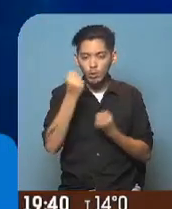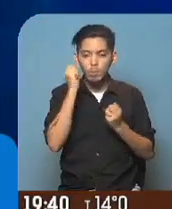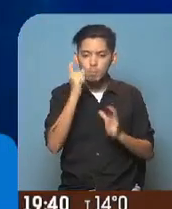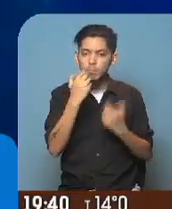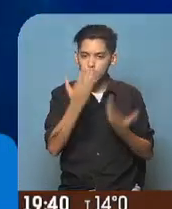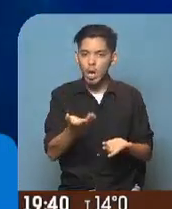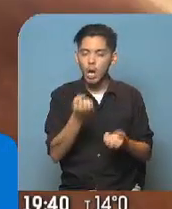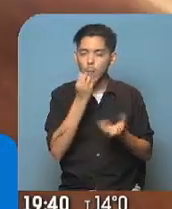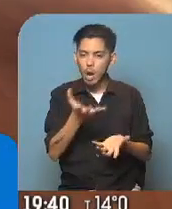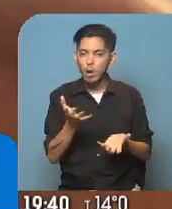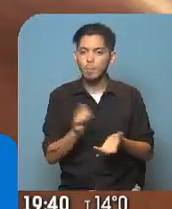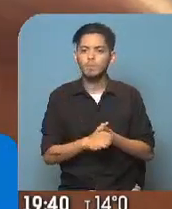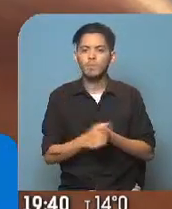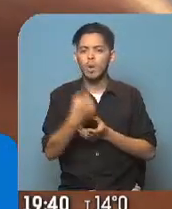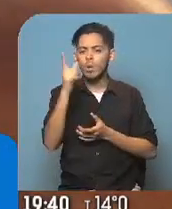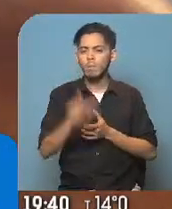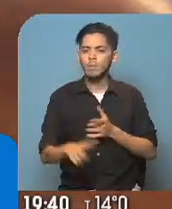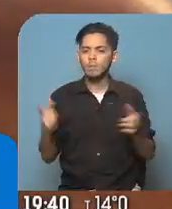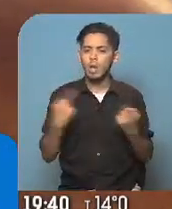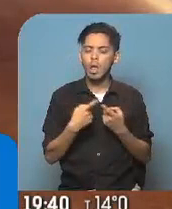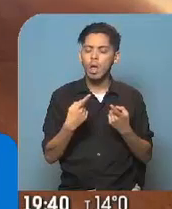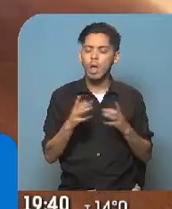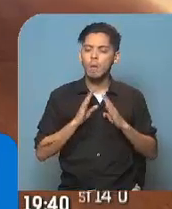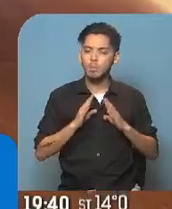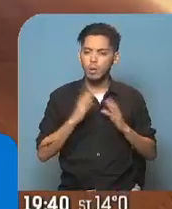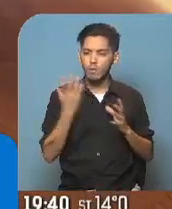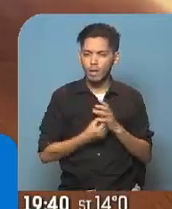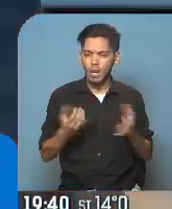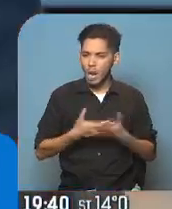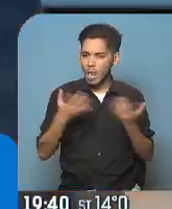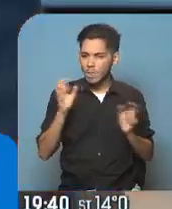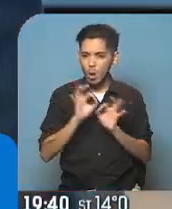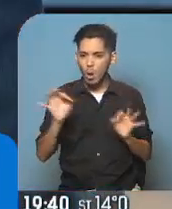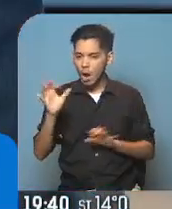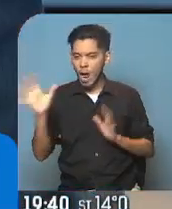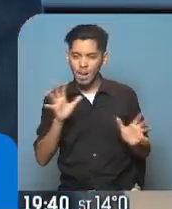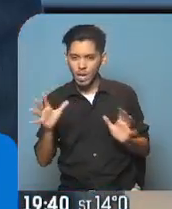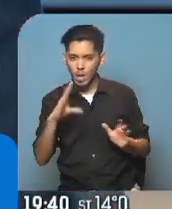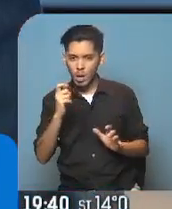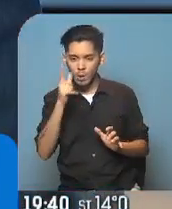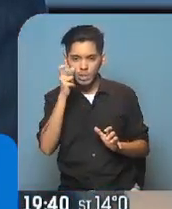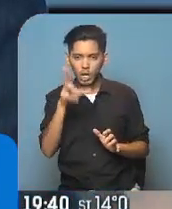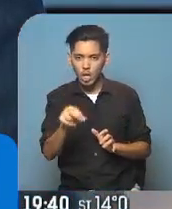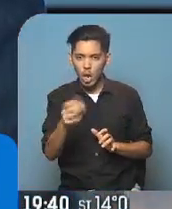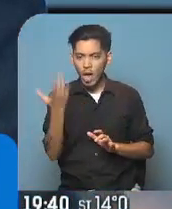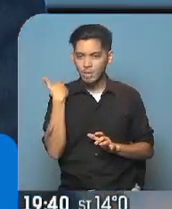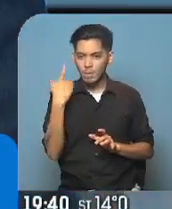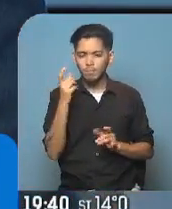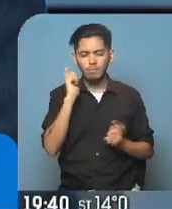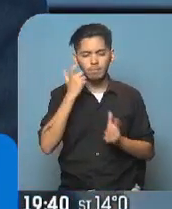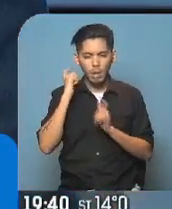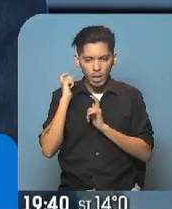cuando un deportista tiene un error enorme como el de caballero en el partido de ayer por su experiencia